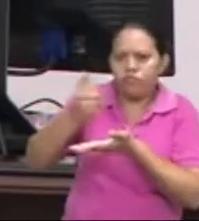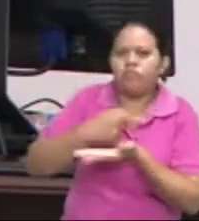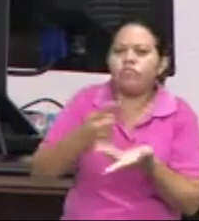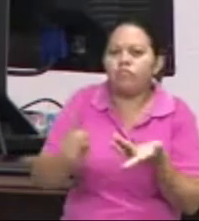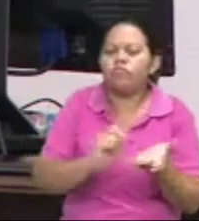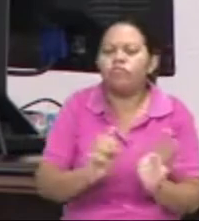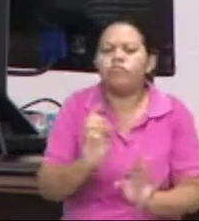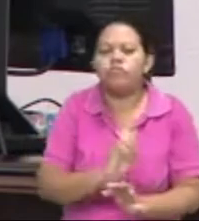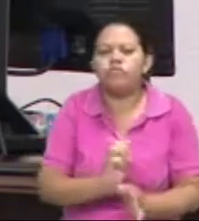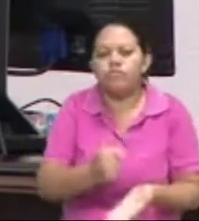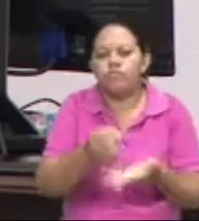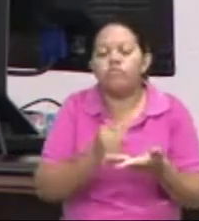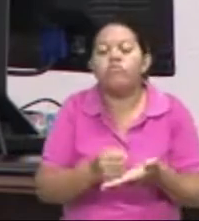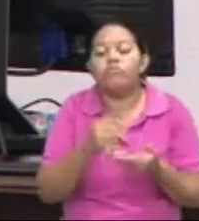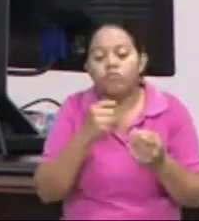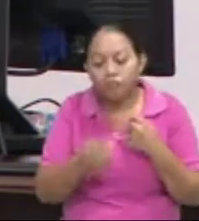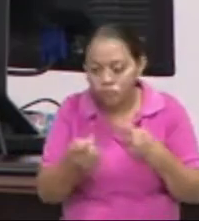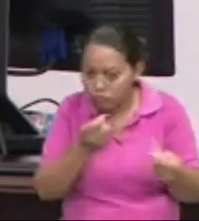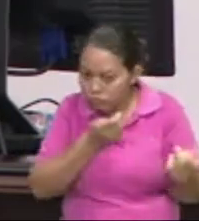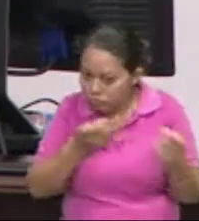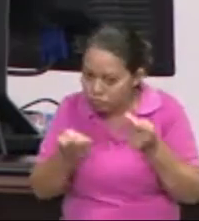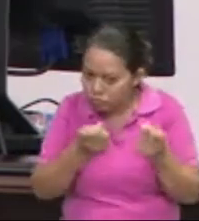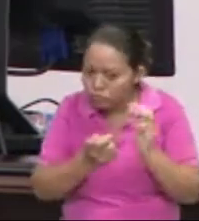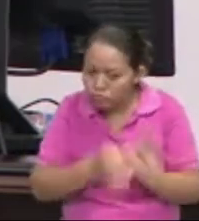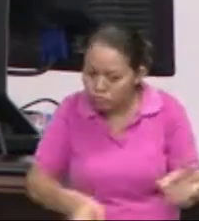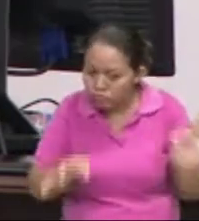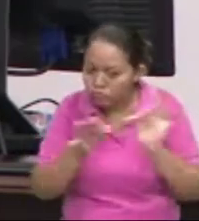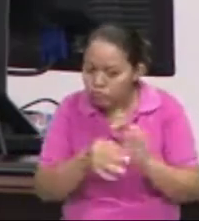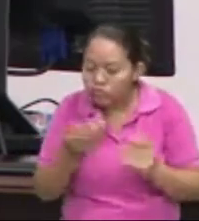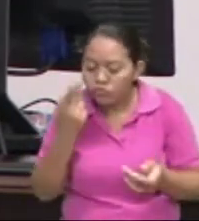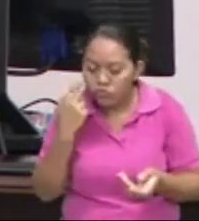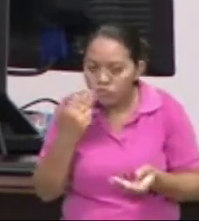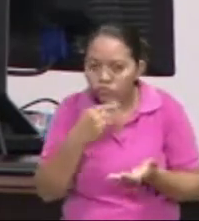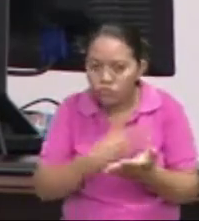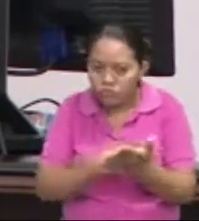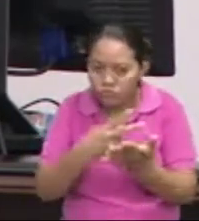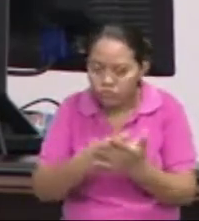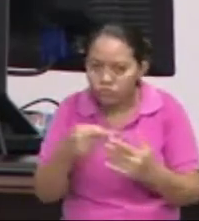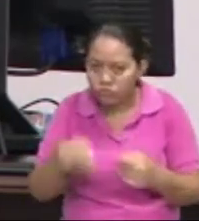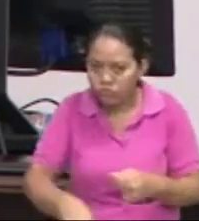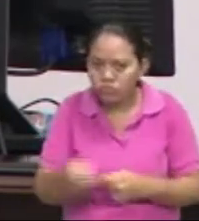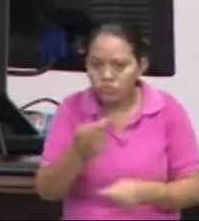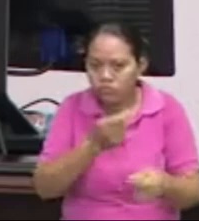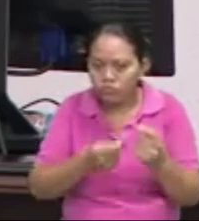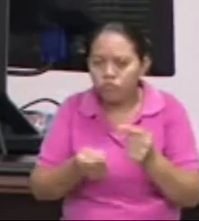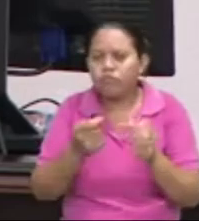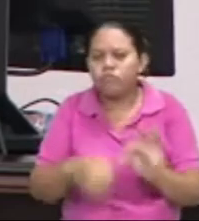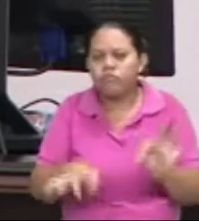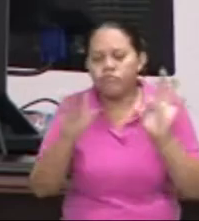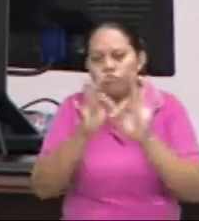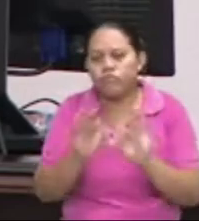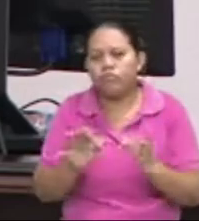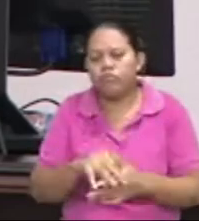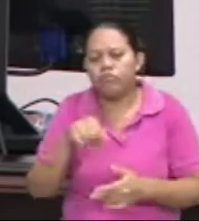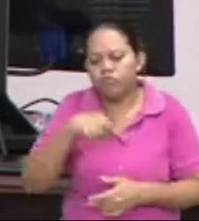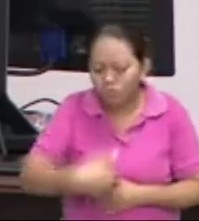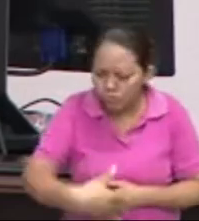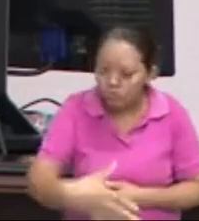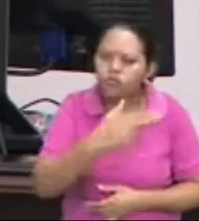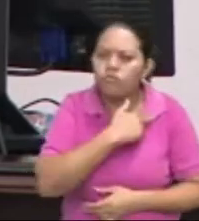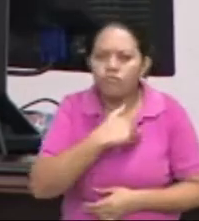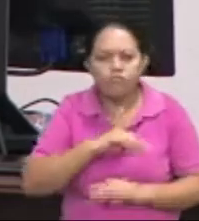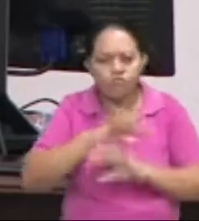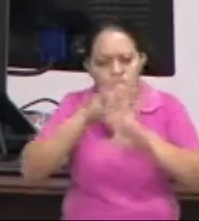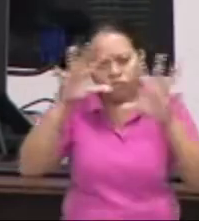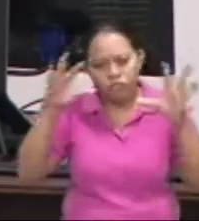corrientes y de capital, y supervisar la ejecución del Presupuesto General de la República, todo ello de